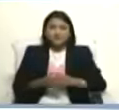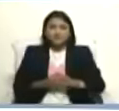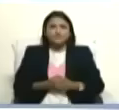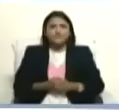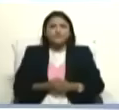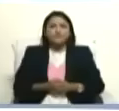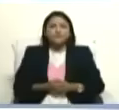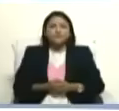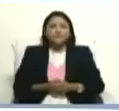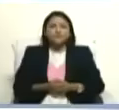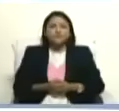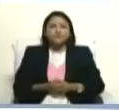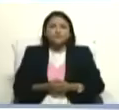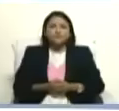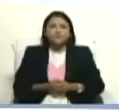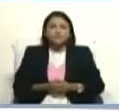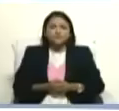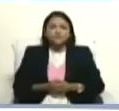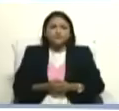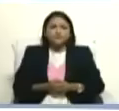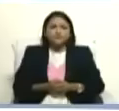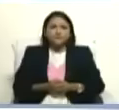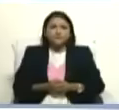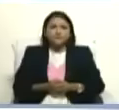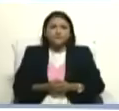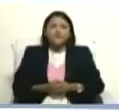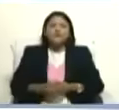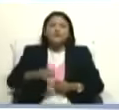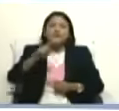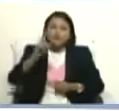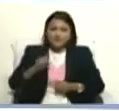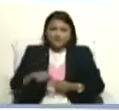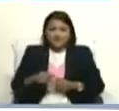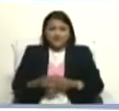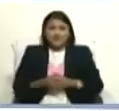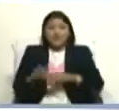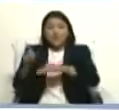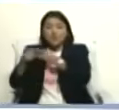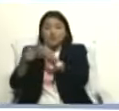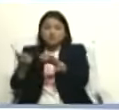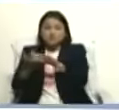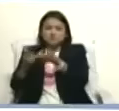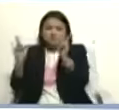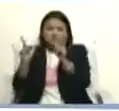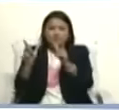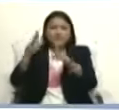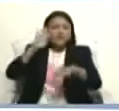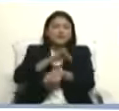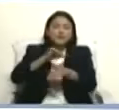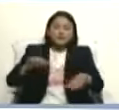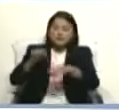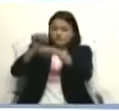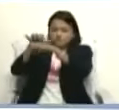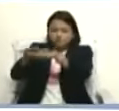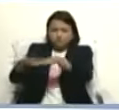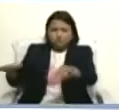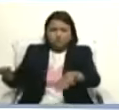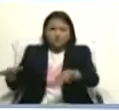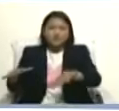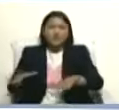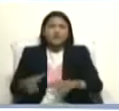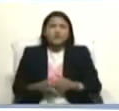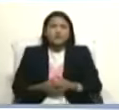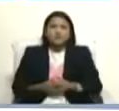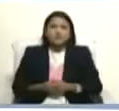por delimitar, así como facilitando su territorio para el despliegue militar en nuestra región de